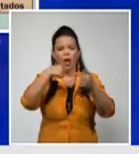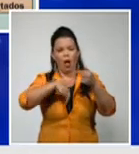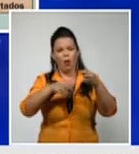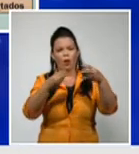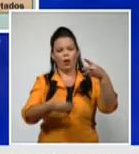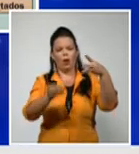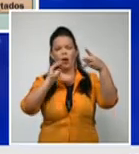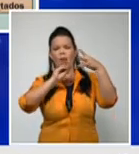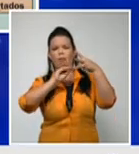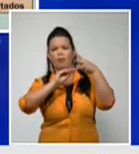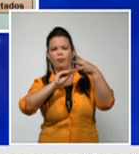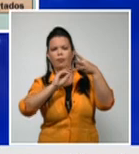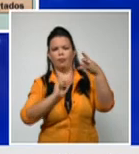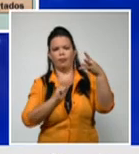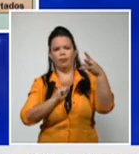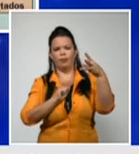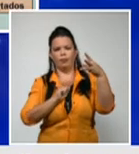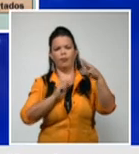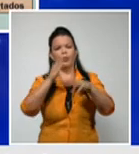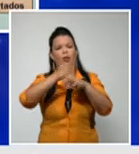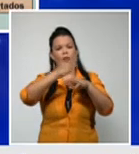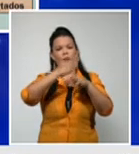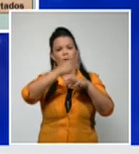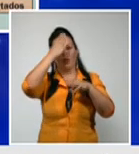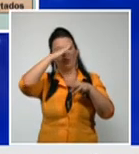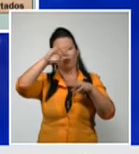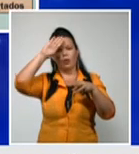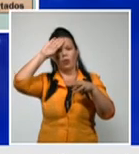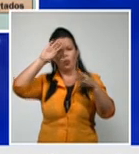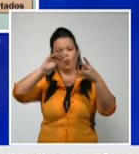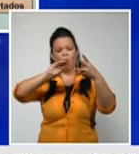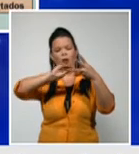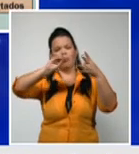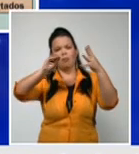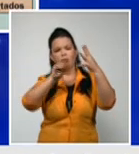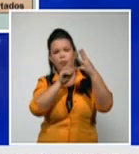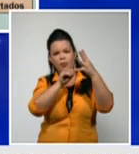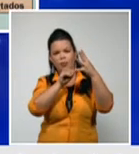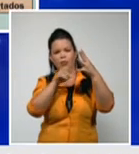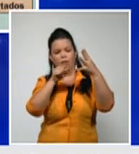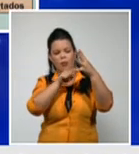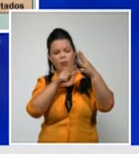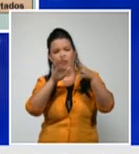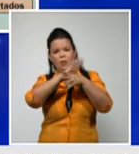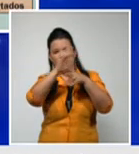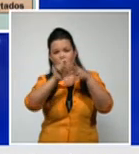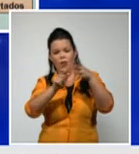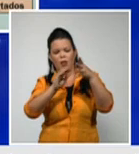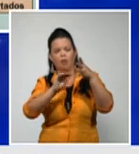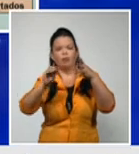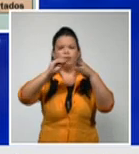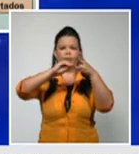la provincia de Santiago a un cuarto lugar. Se sigue concentrando el